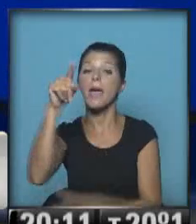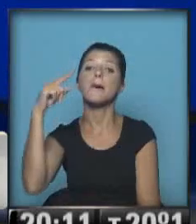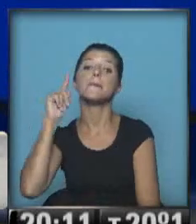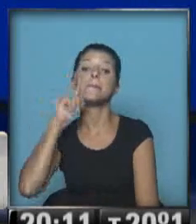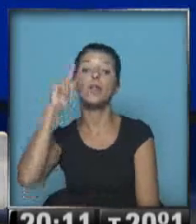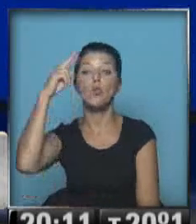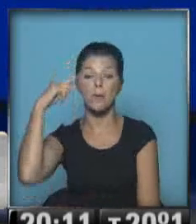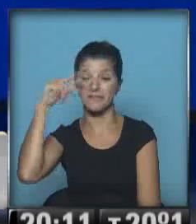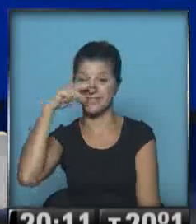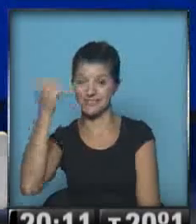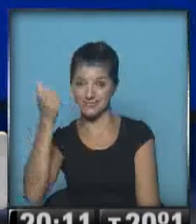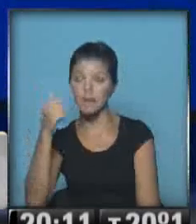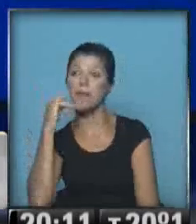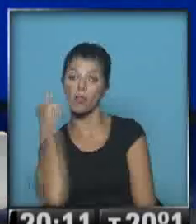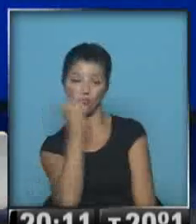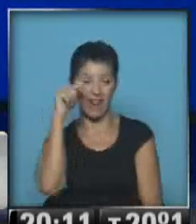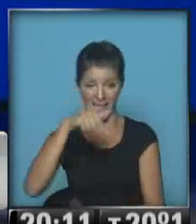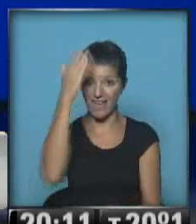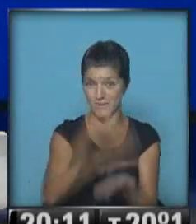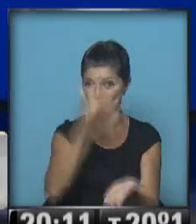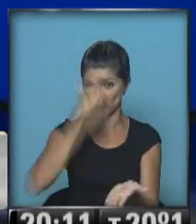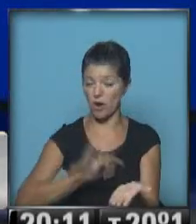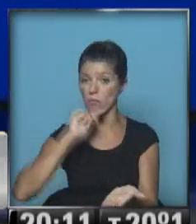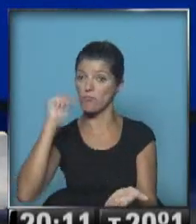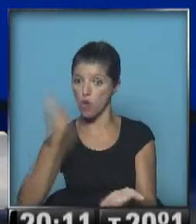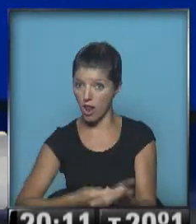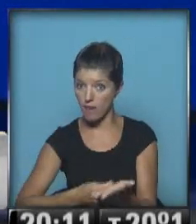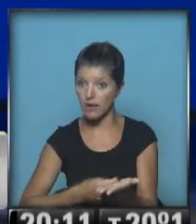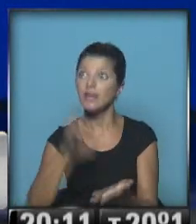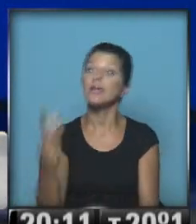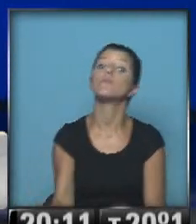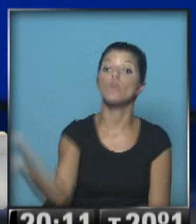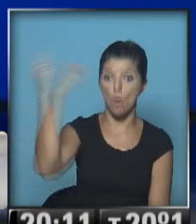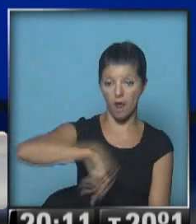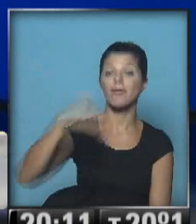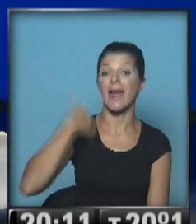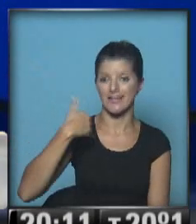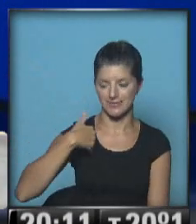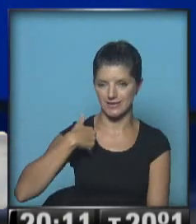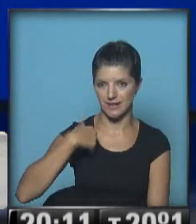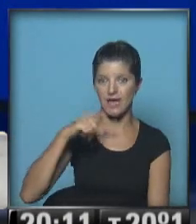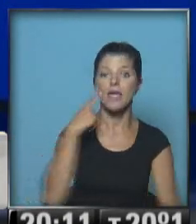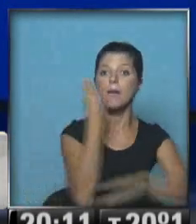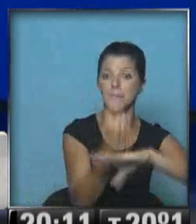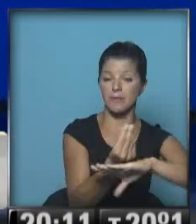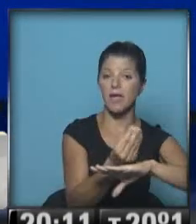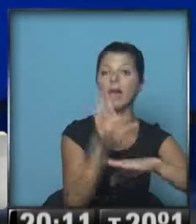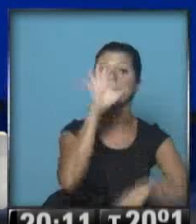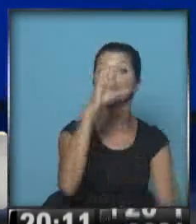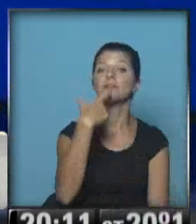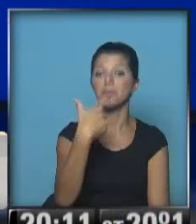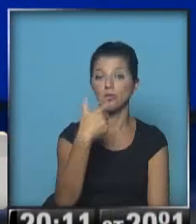denunciar las violaciones a los derechos humanos en el exterior y había vuelto a la Argentina y estaba viviendo en Mendoza y fue